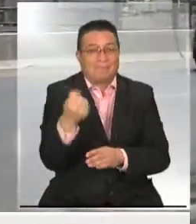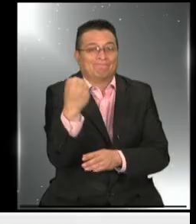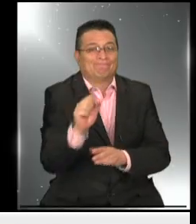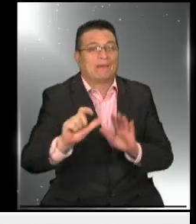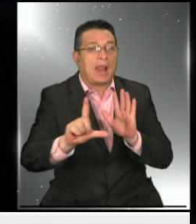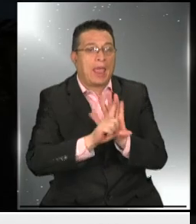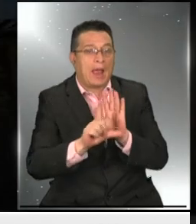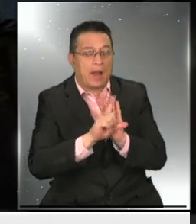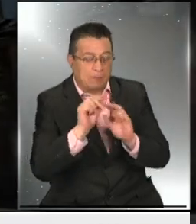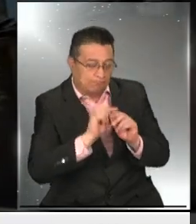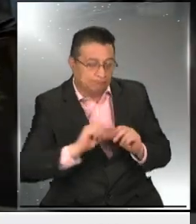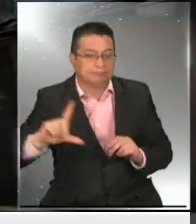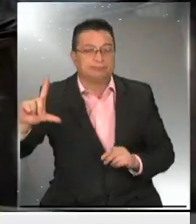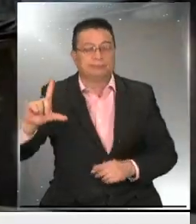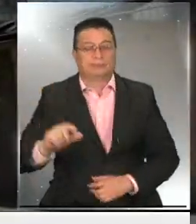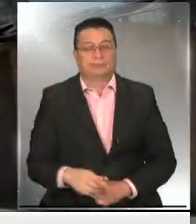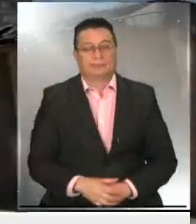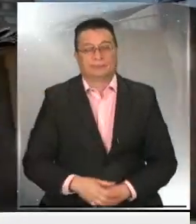irregularidad.